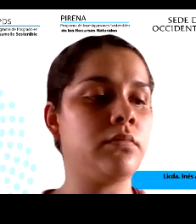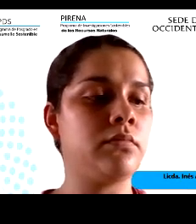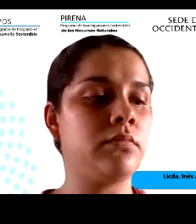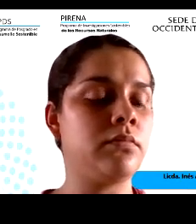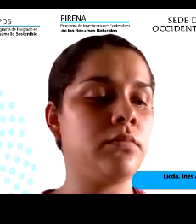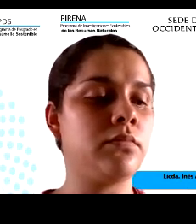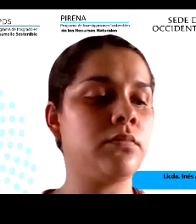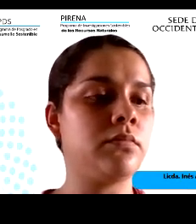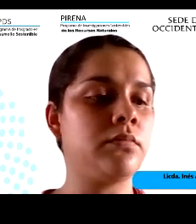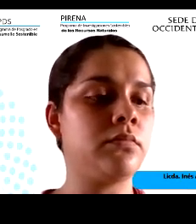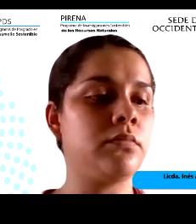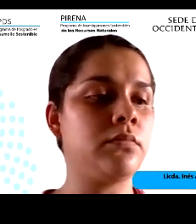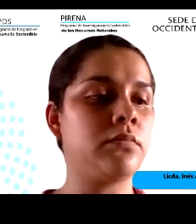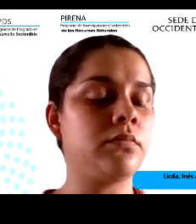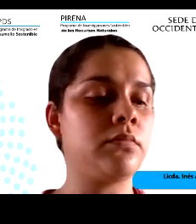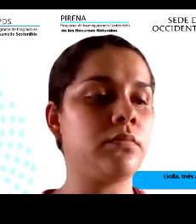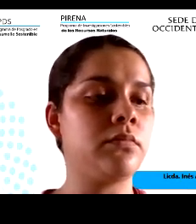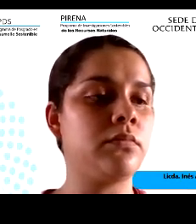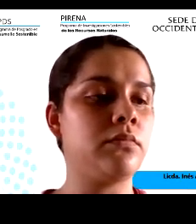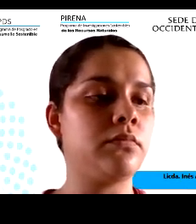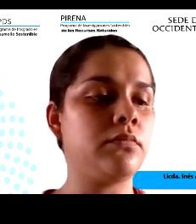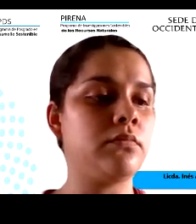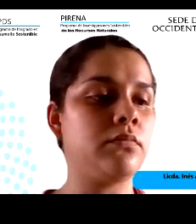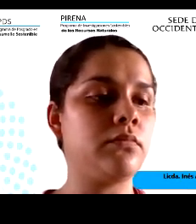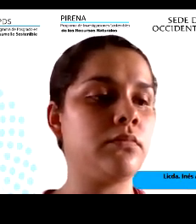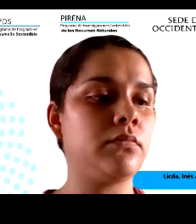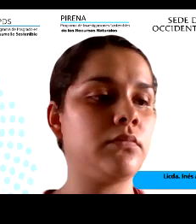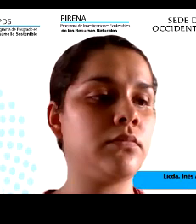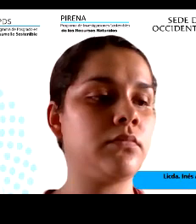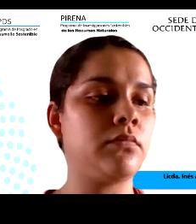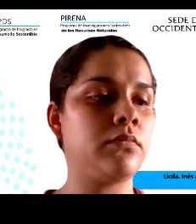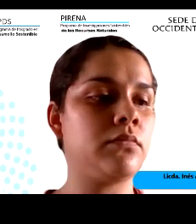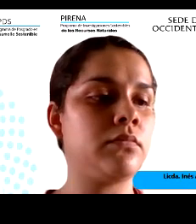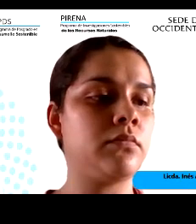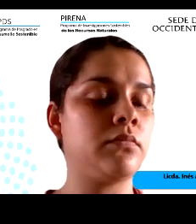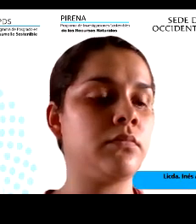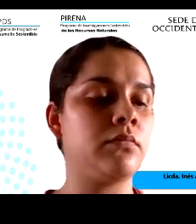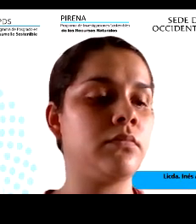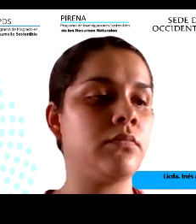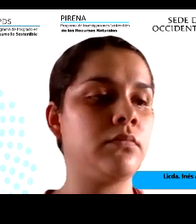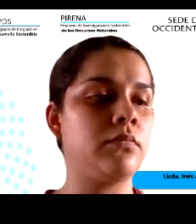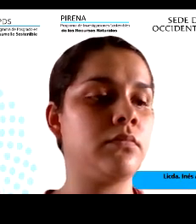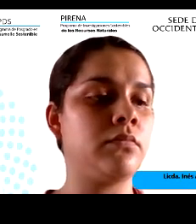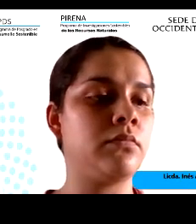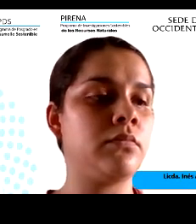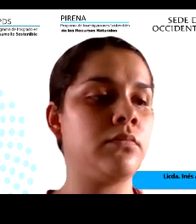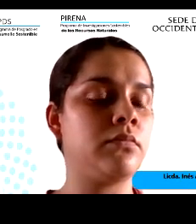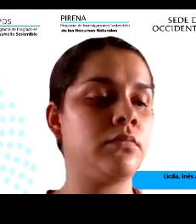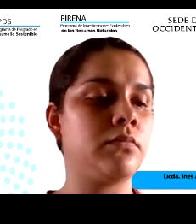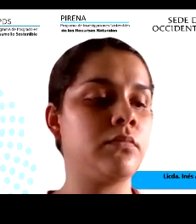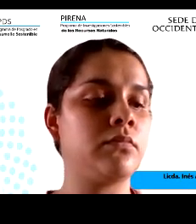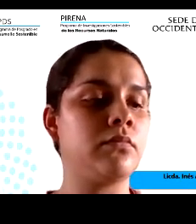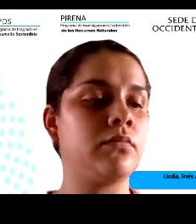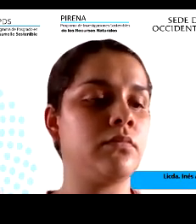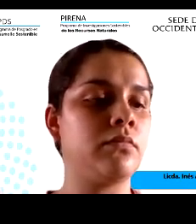en otros modelos diferentes. Tenemos otras experiencias en proyectos hidroeléctricos, por ejemplo, en Reventazón, que hemos trabajado